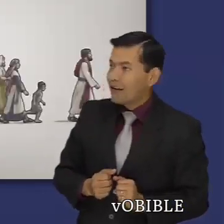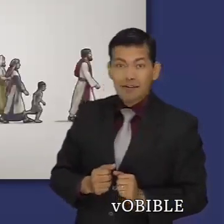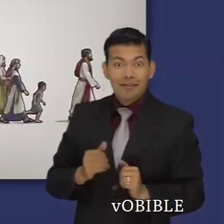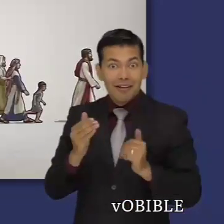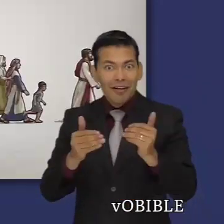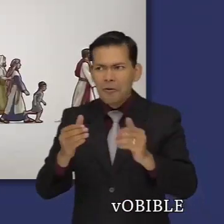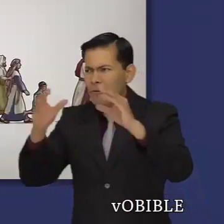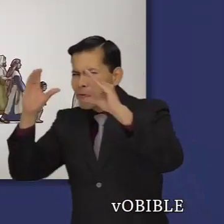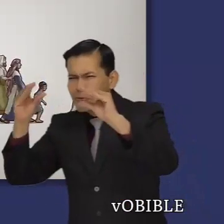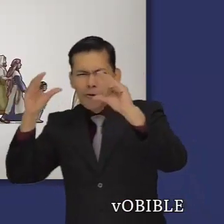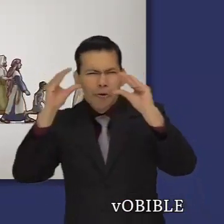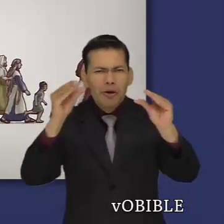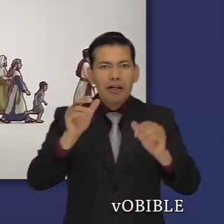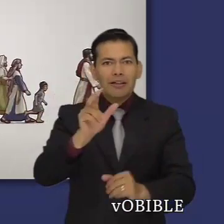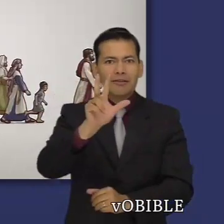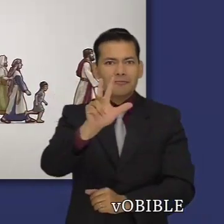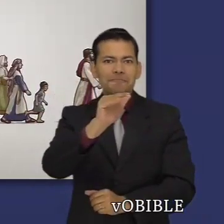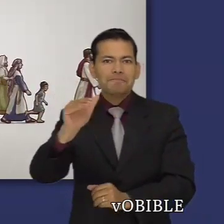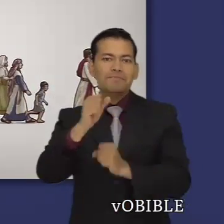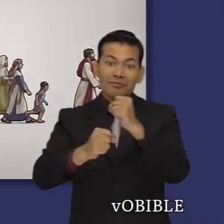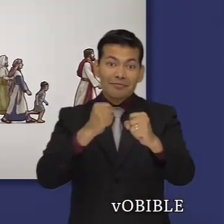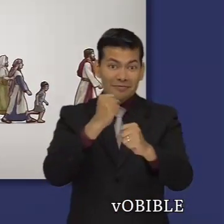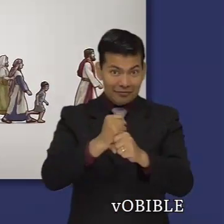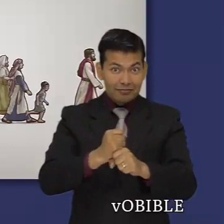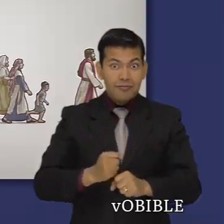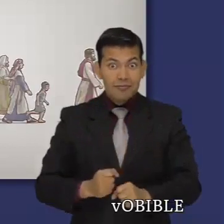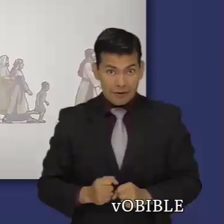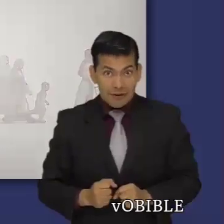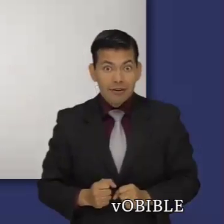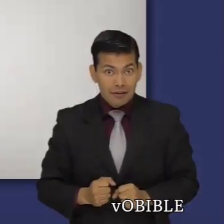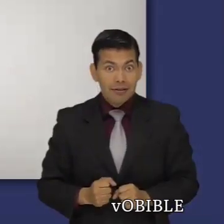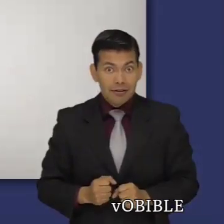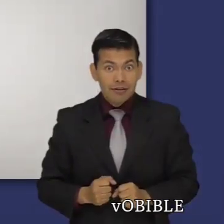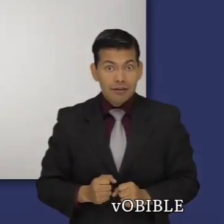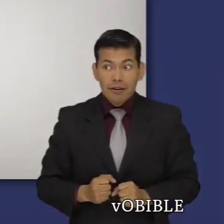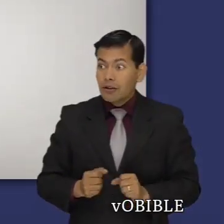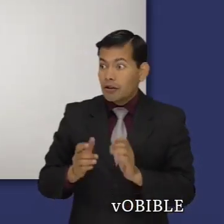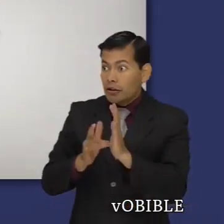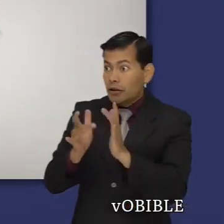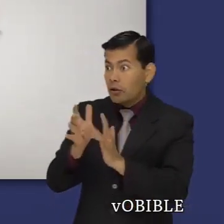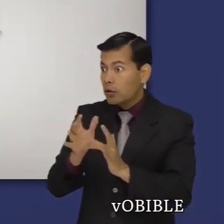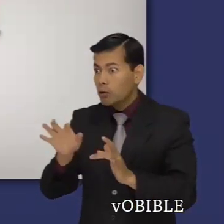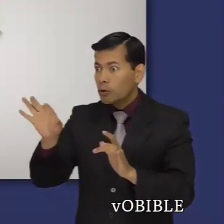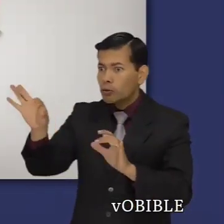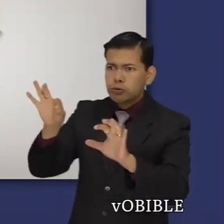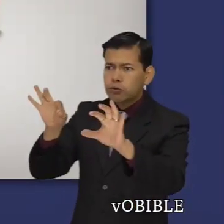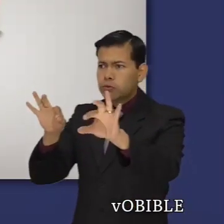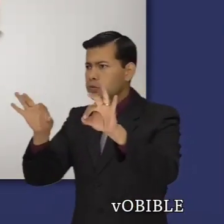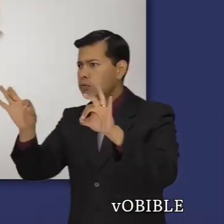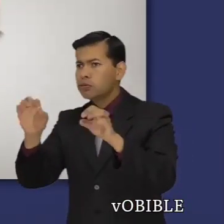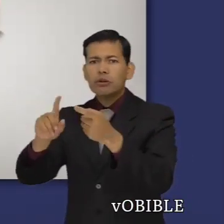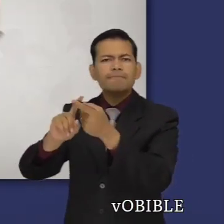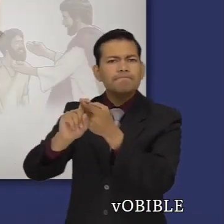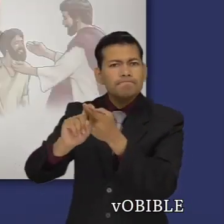narra los emocionantes 3 años y medio del ministerio de Jesús. En estos capítulos se relata el momento en el que Jesús escoge a